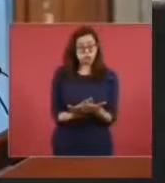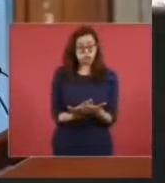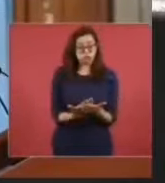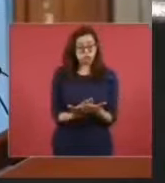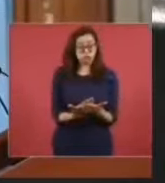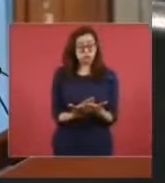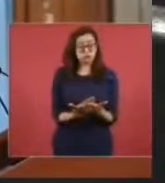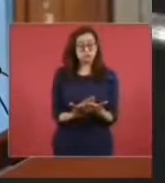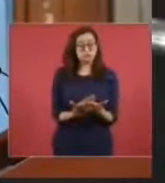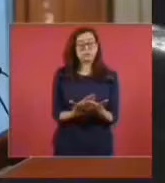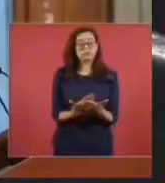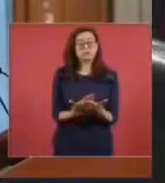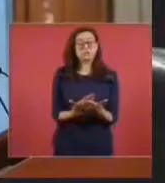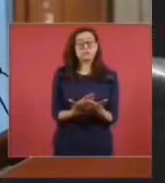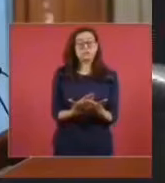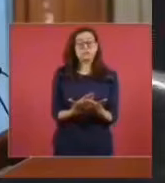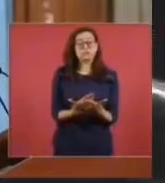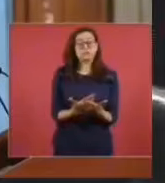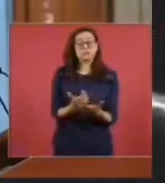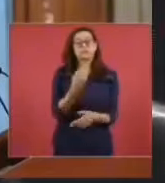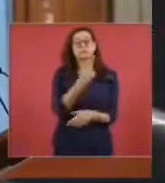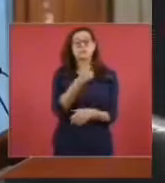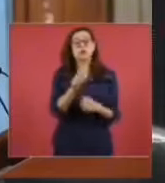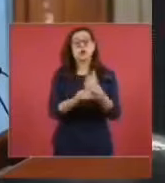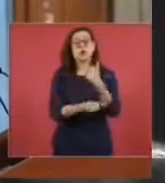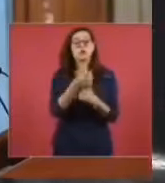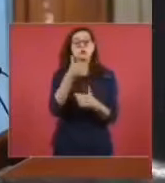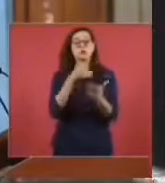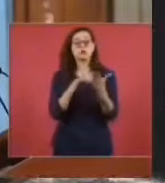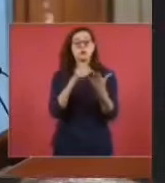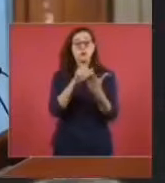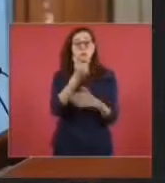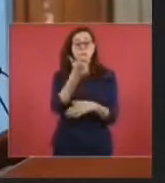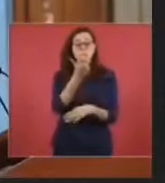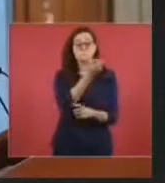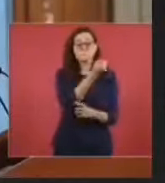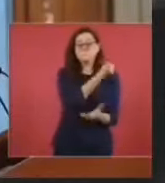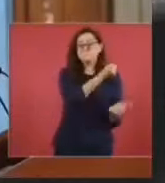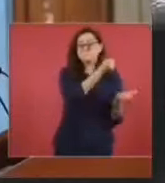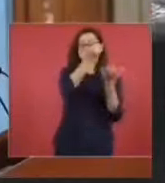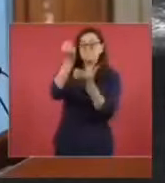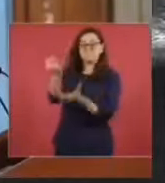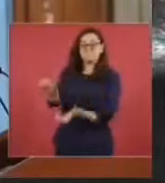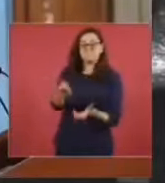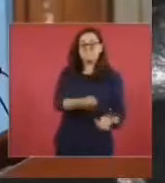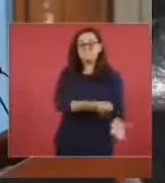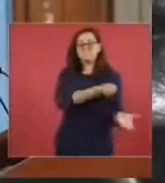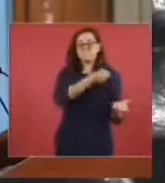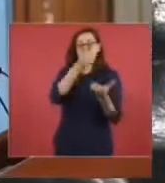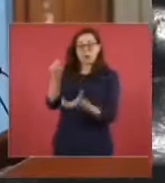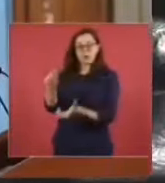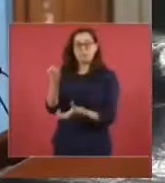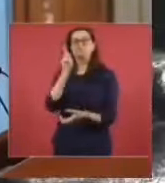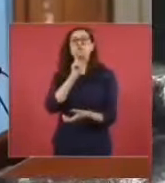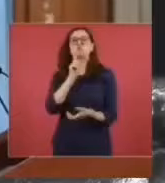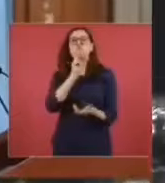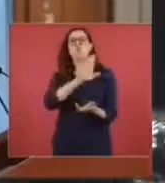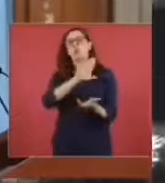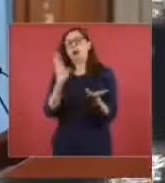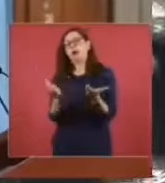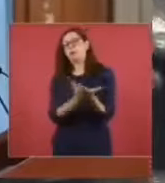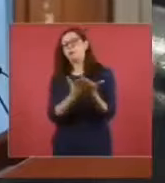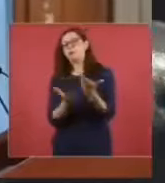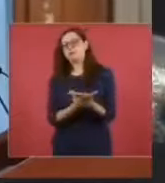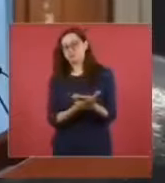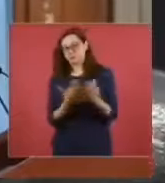que estos son nimiedades completamente. Pero no es la situación, sino es el por qué se está pagando para hacer qué. Eso